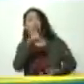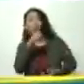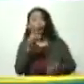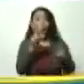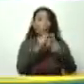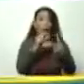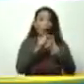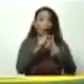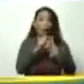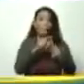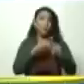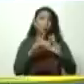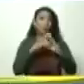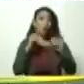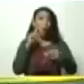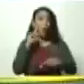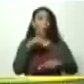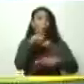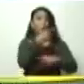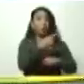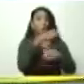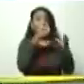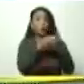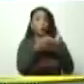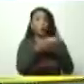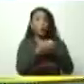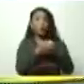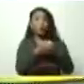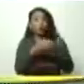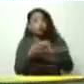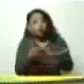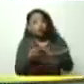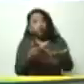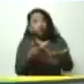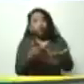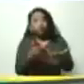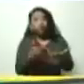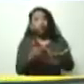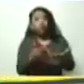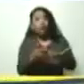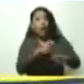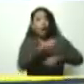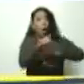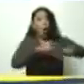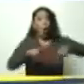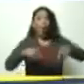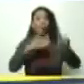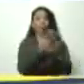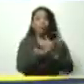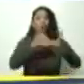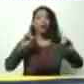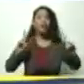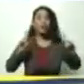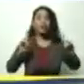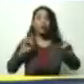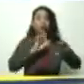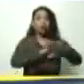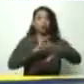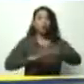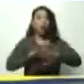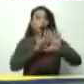pero con todos los demás sectores con la coordinadora democrática llamada así